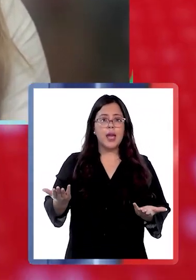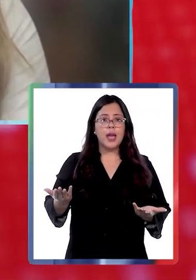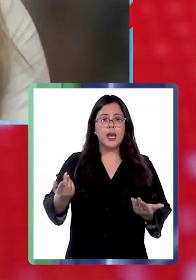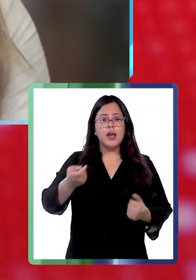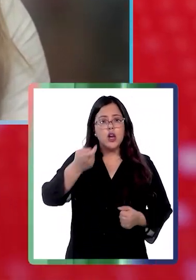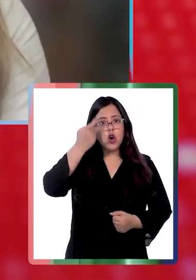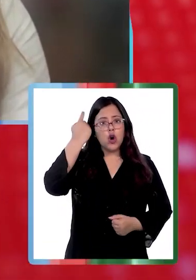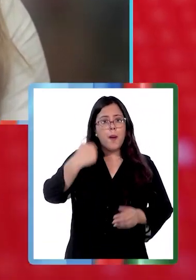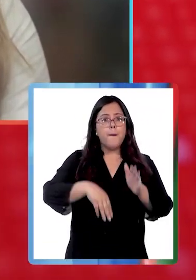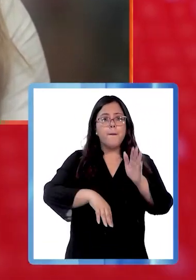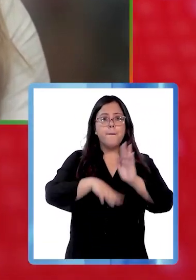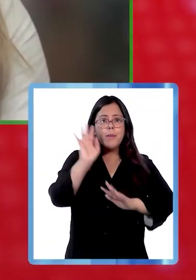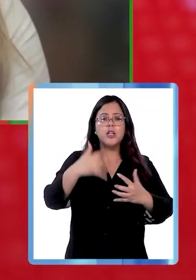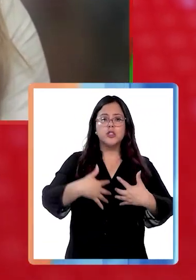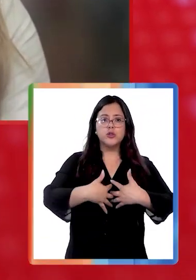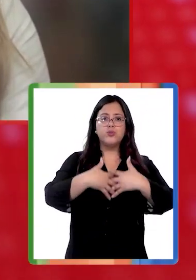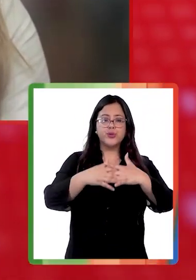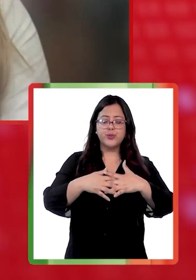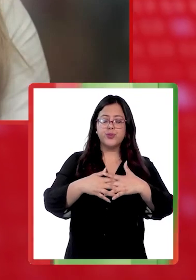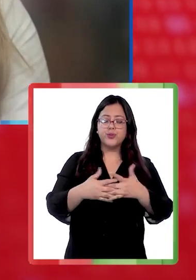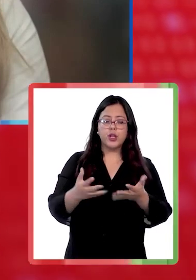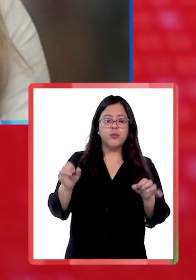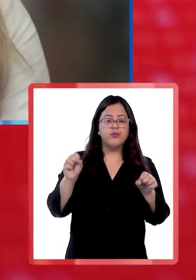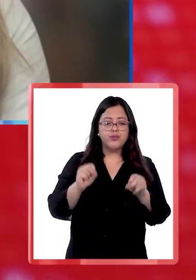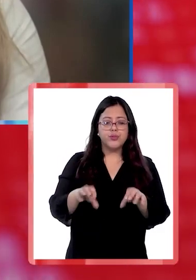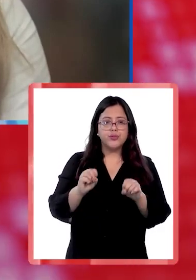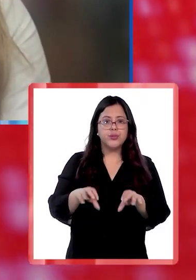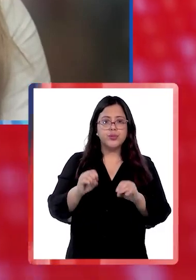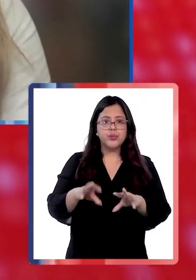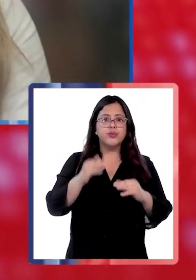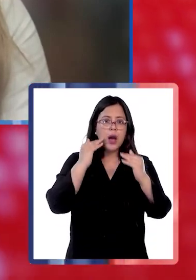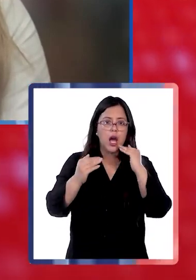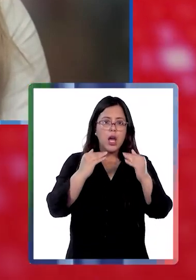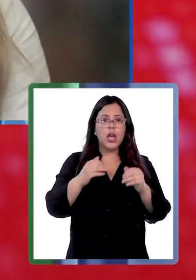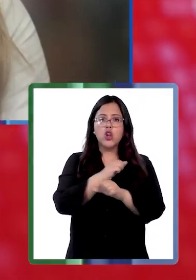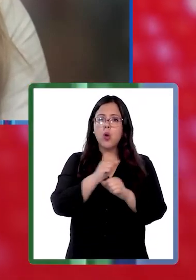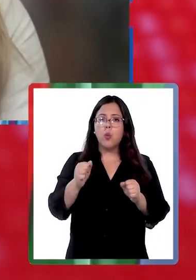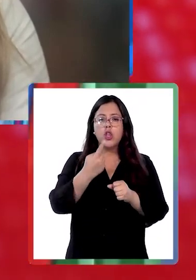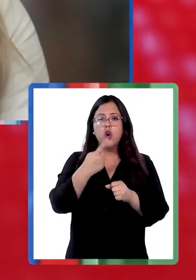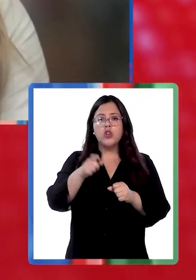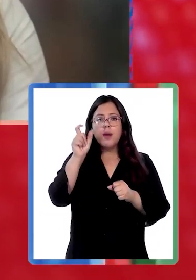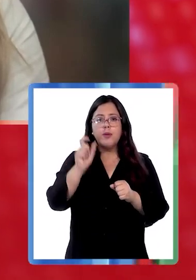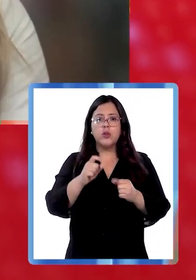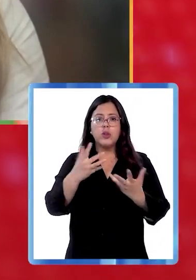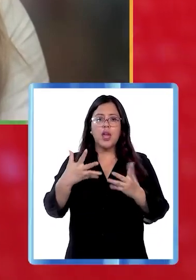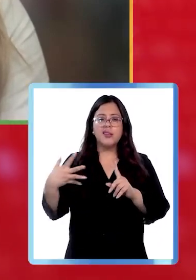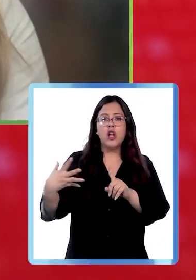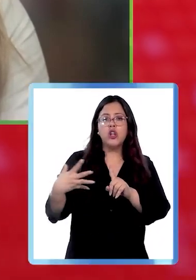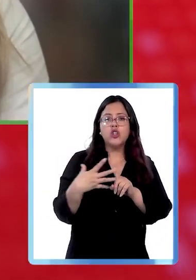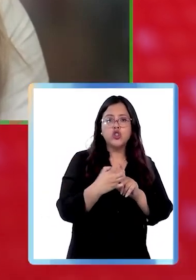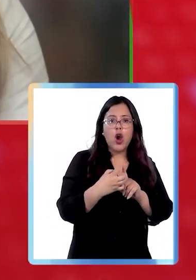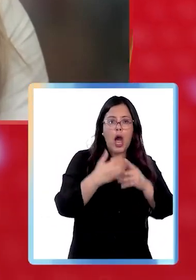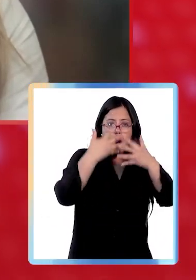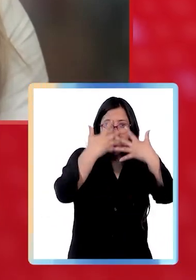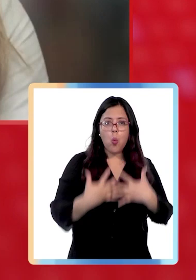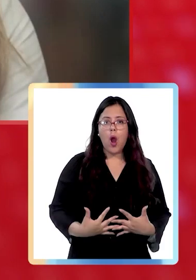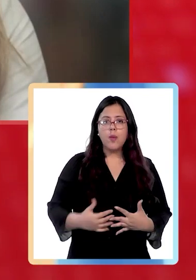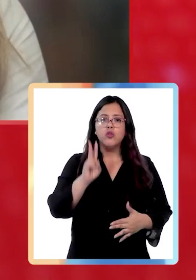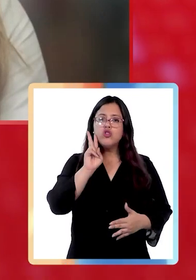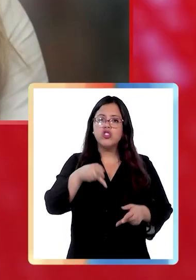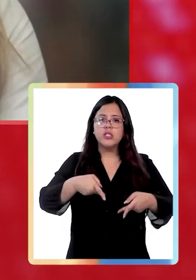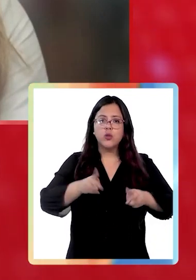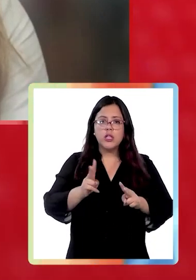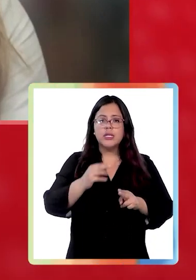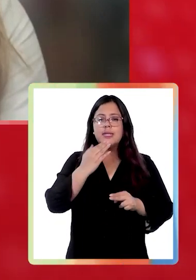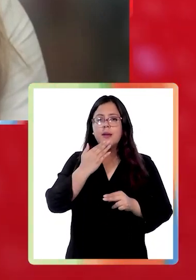joven son mucho más conscientes de reforzarle a su hijo o hija el que no puede llegar otra persona y tocar su cuerpo sin